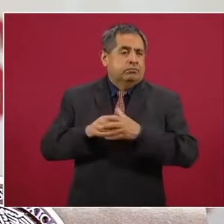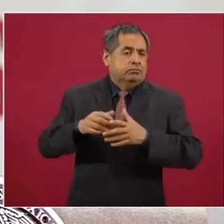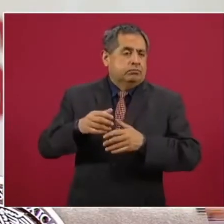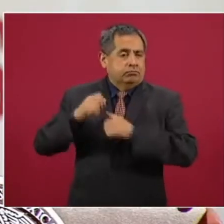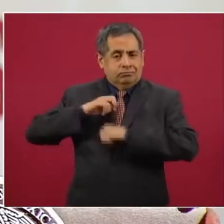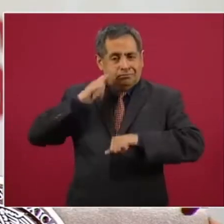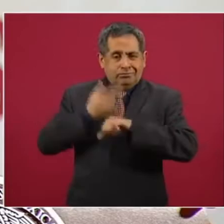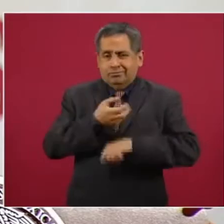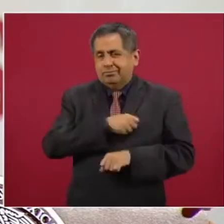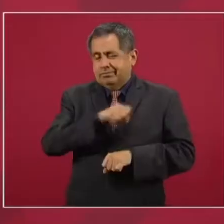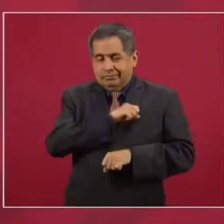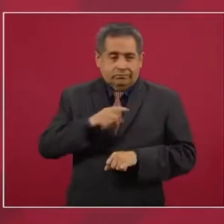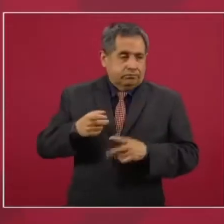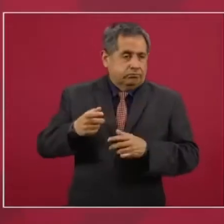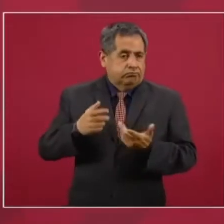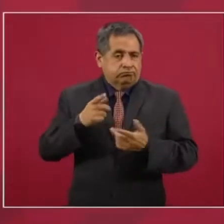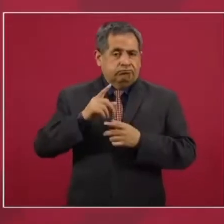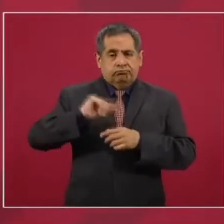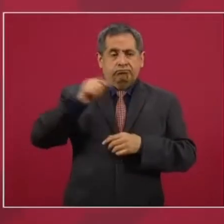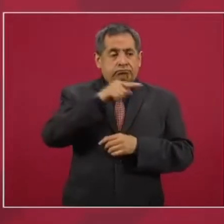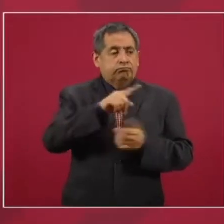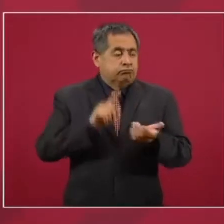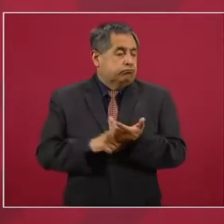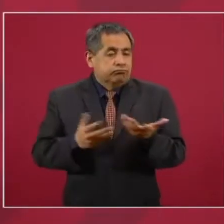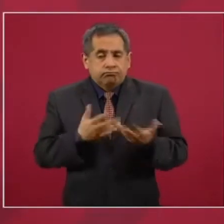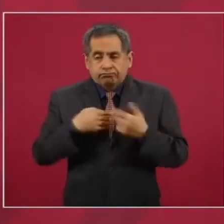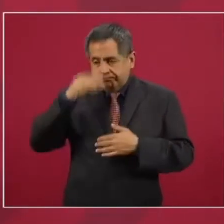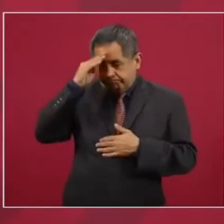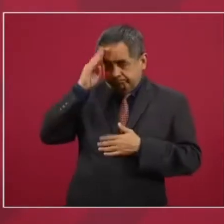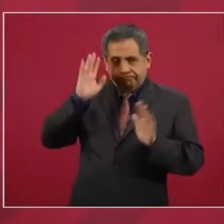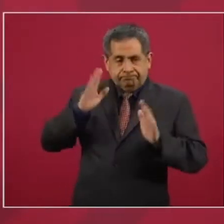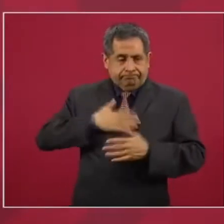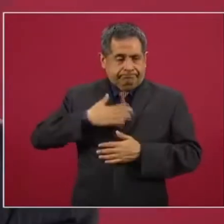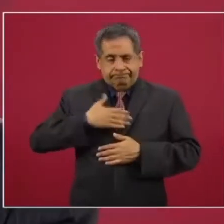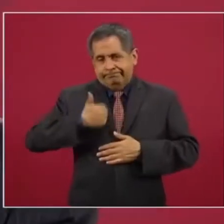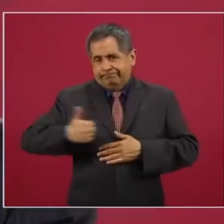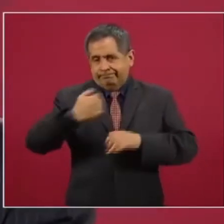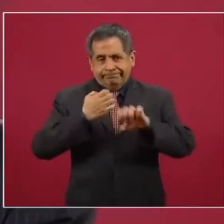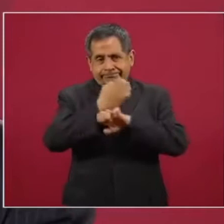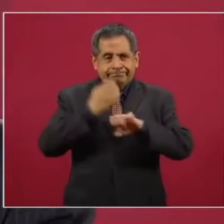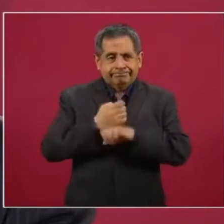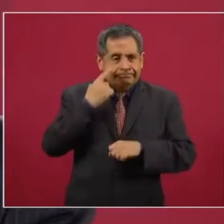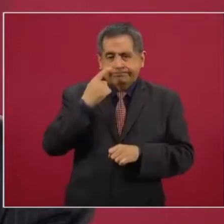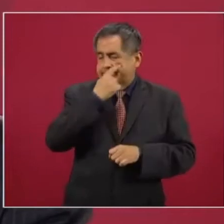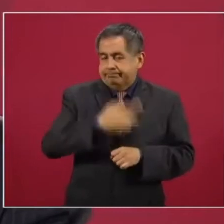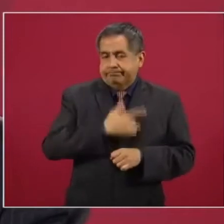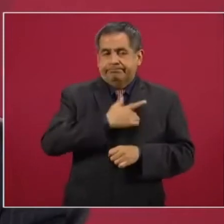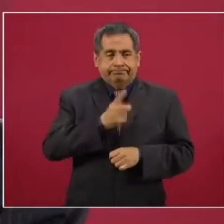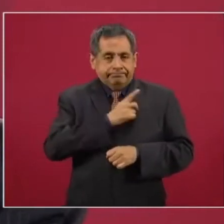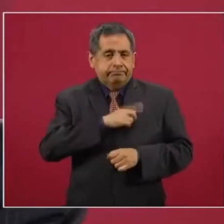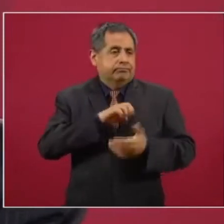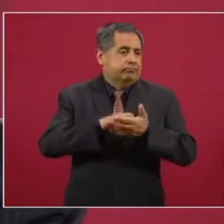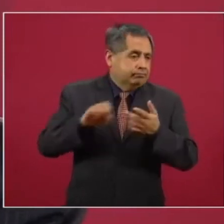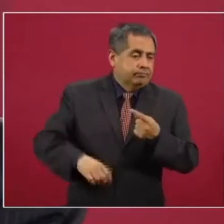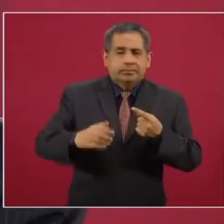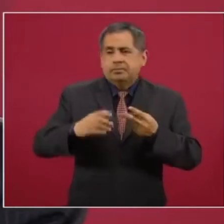que son las personas titulares del Poder Ejecutivo Estatal, es decir, los gobernadores, la gobernadora de Sonora, la jefa de